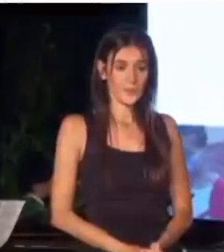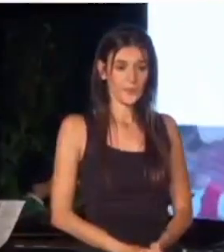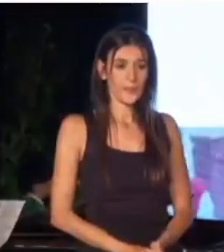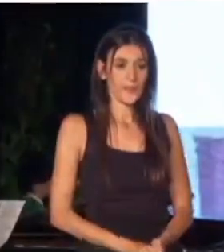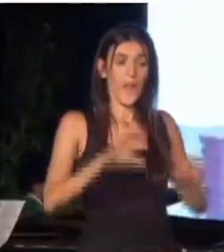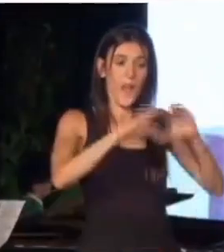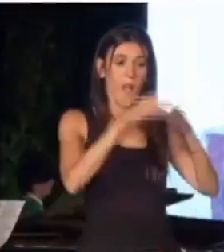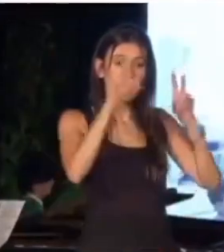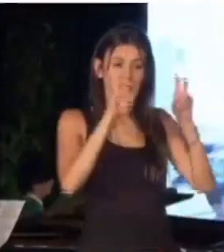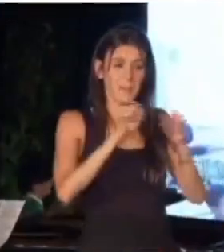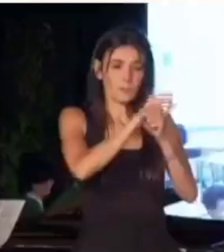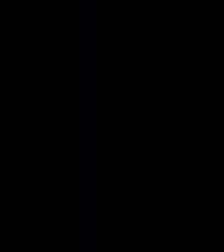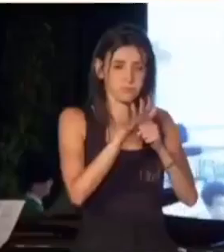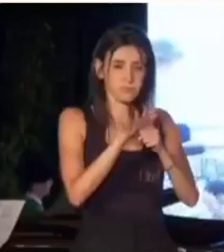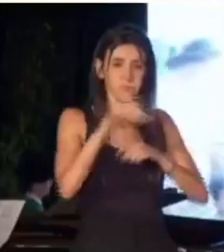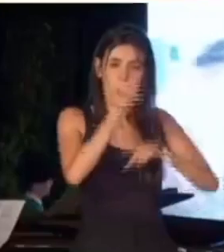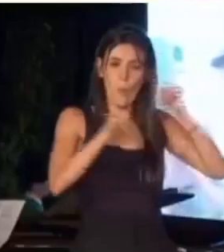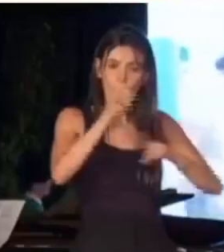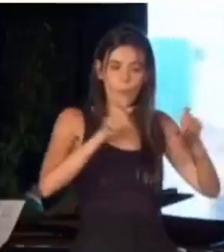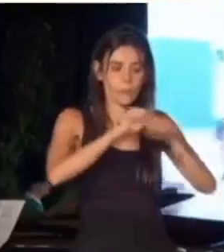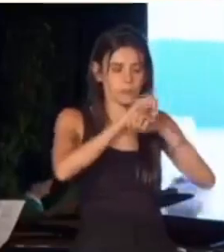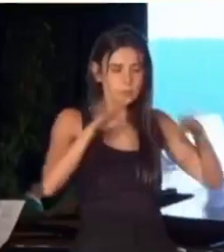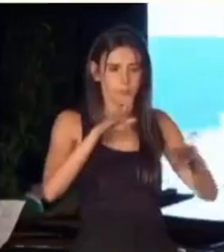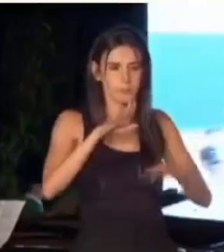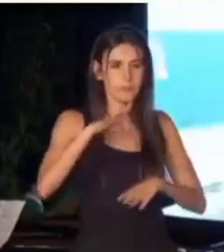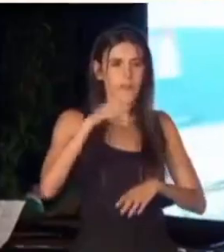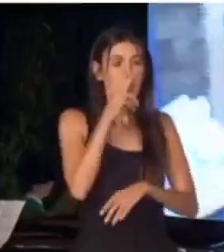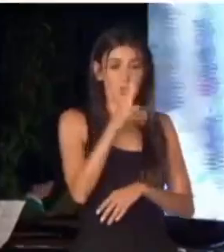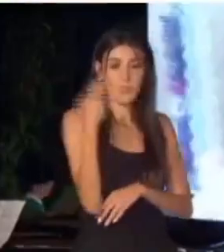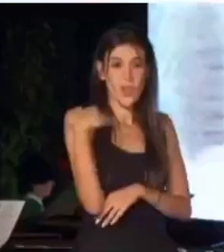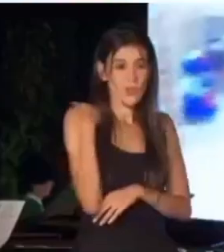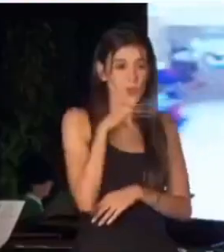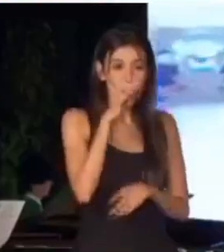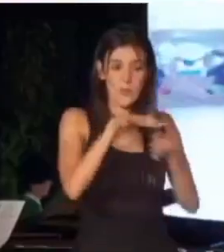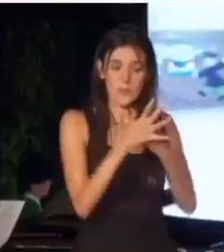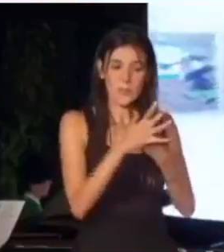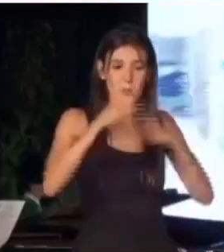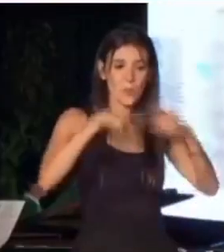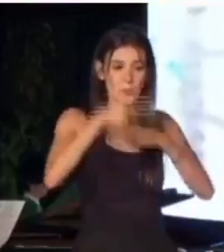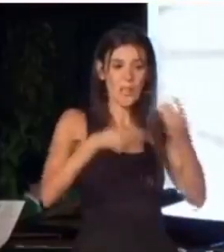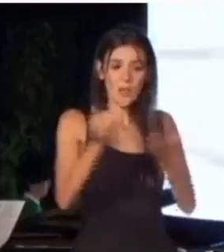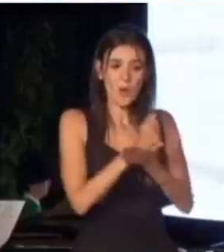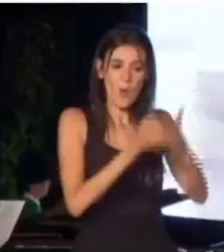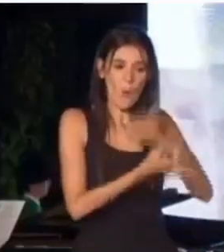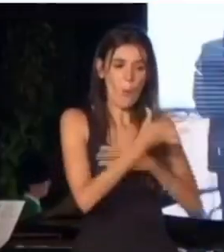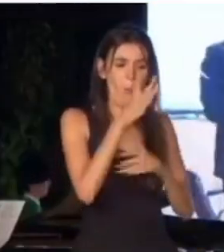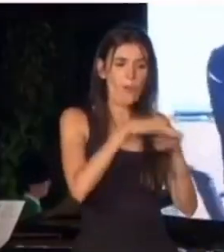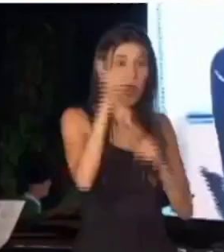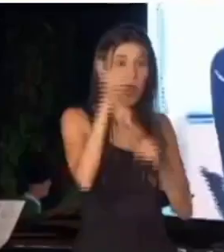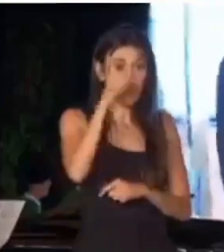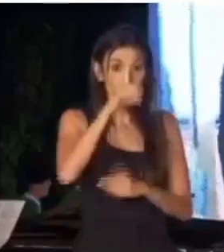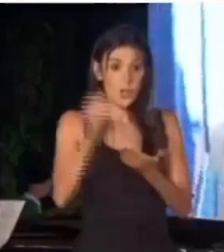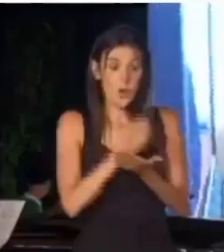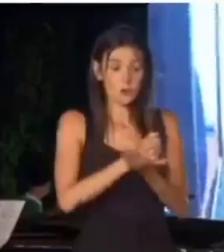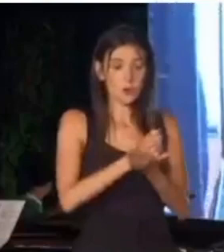La pandemia que venimos padeciendo durante estos últimos 2 años, entre otras circunstancias, provocó que los profesores